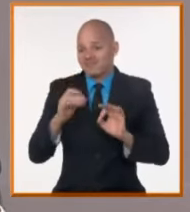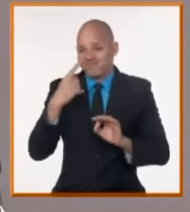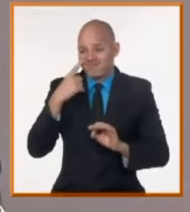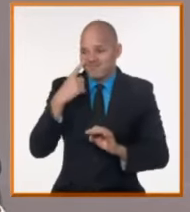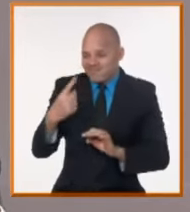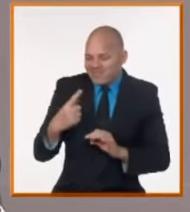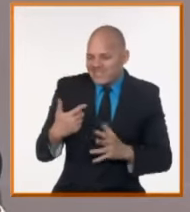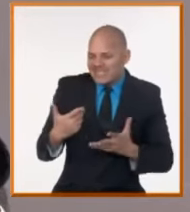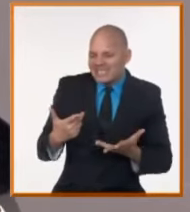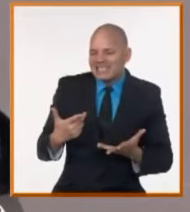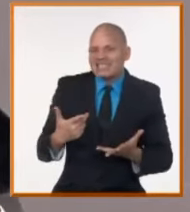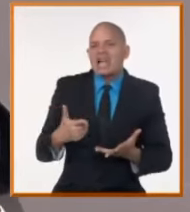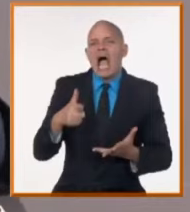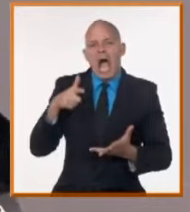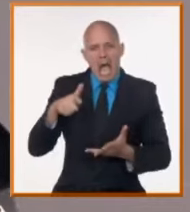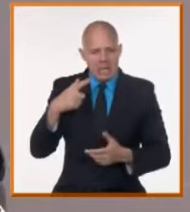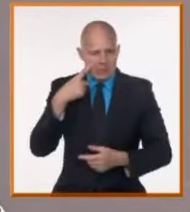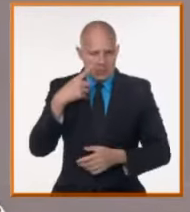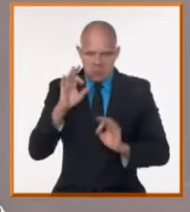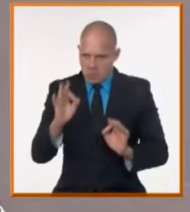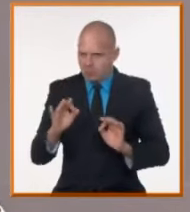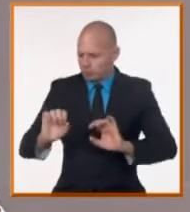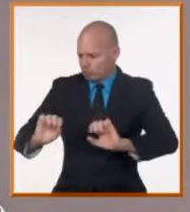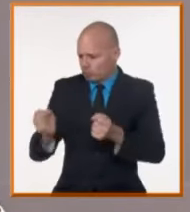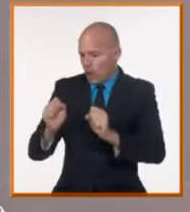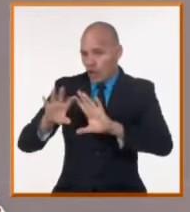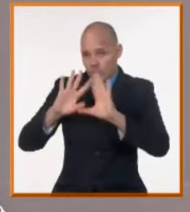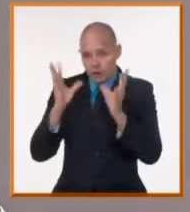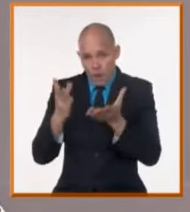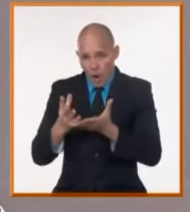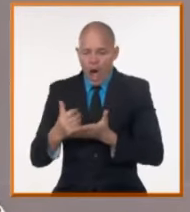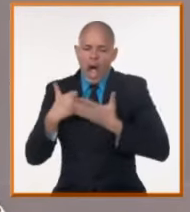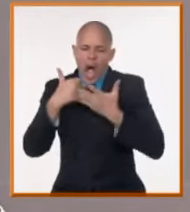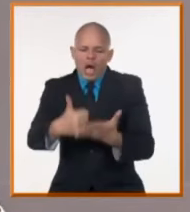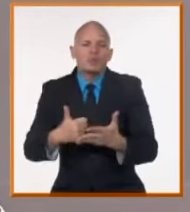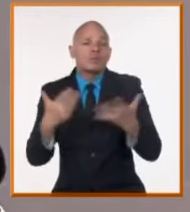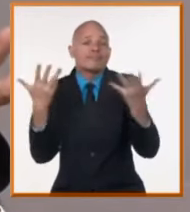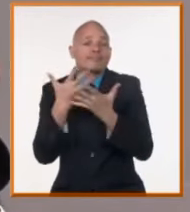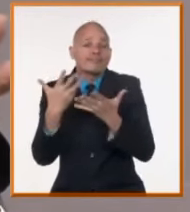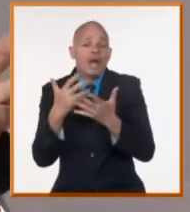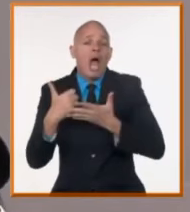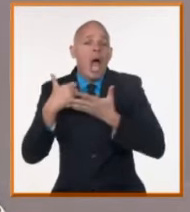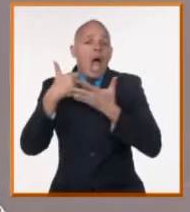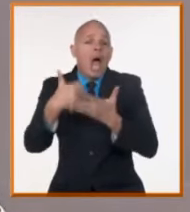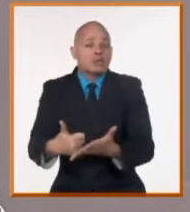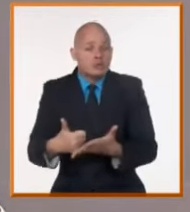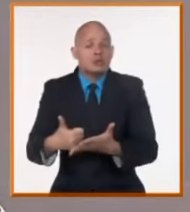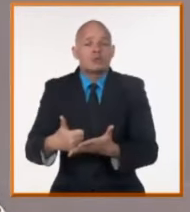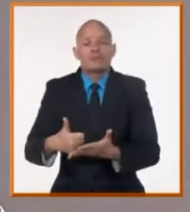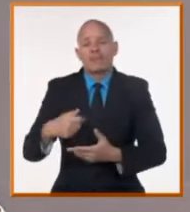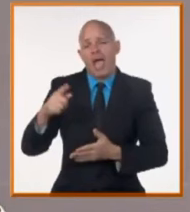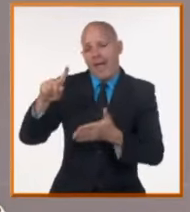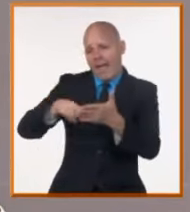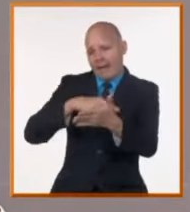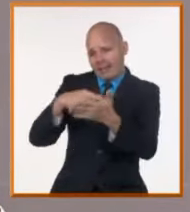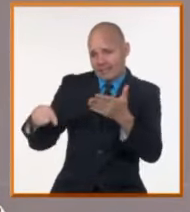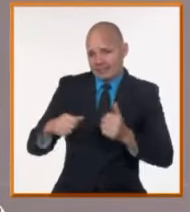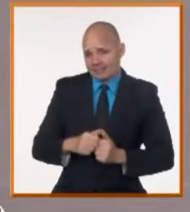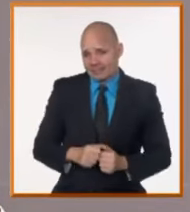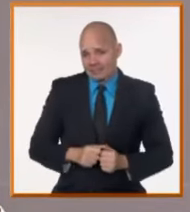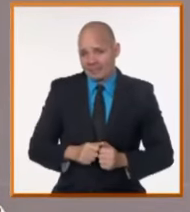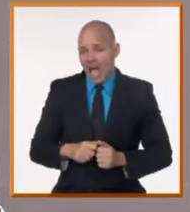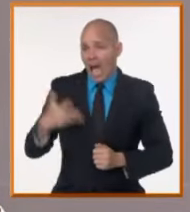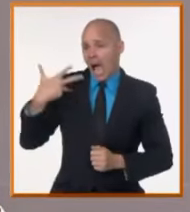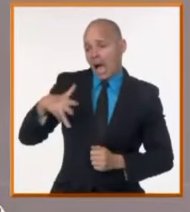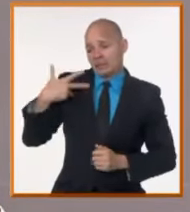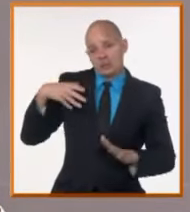fuerza imperialista que recibió todo el respaldo y la adhesión estadounidense. Por eso pensábamos que era legítimo utilizar